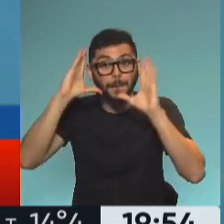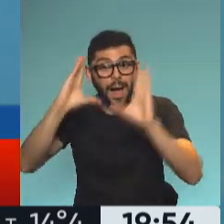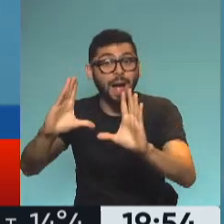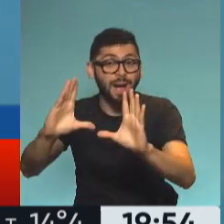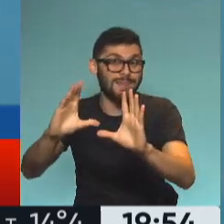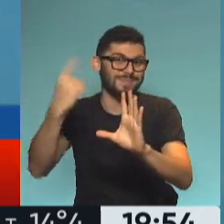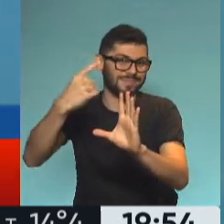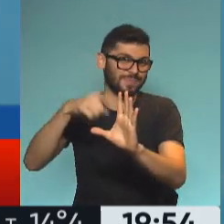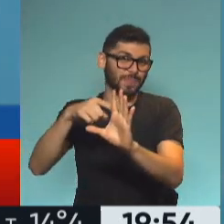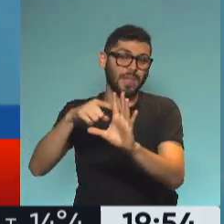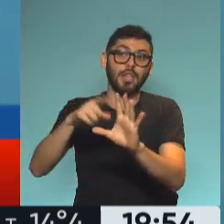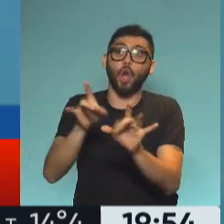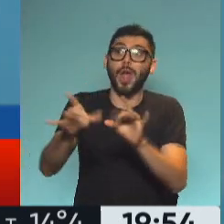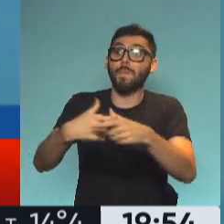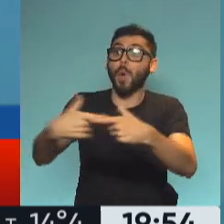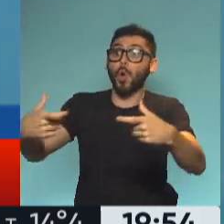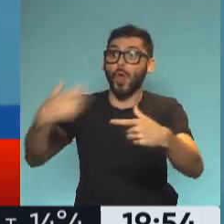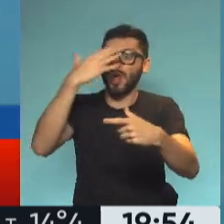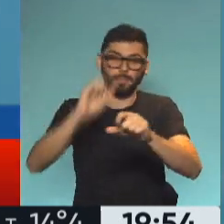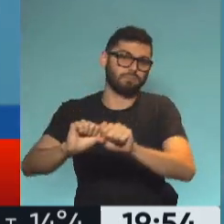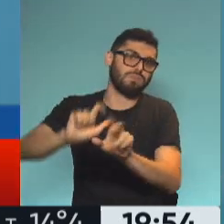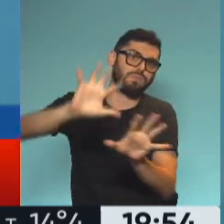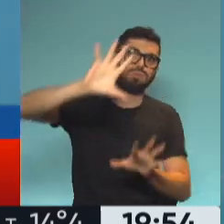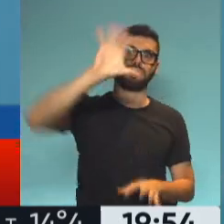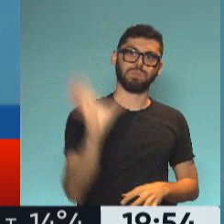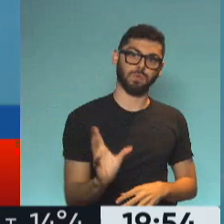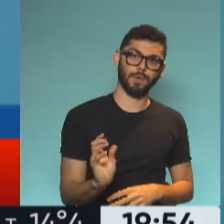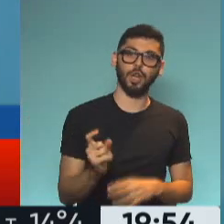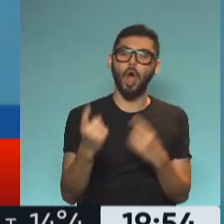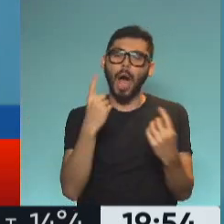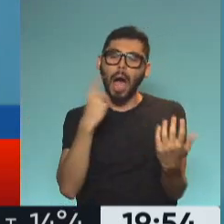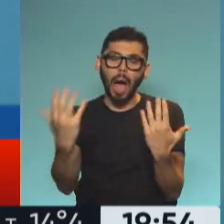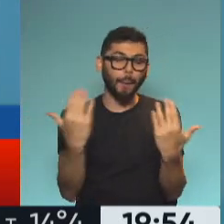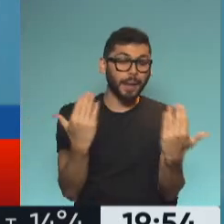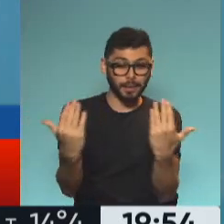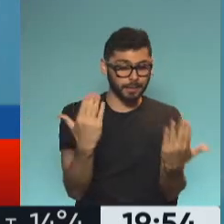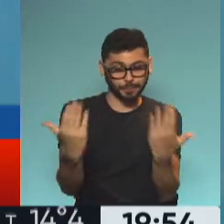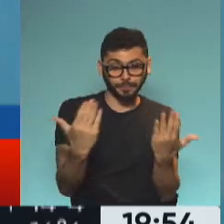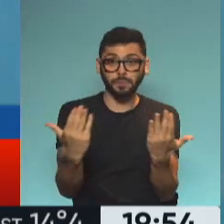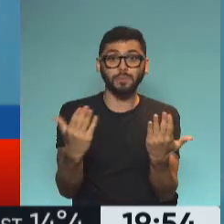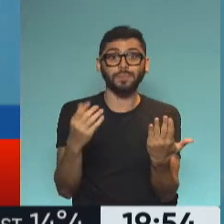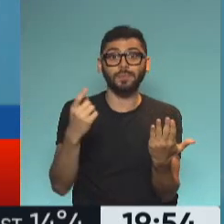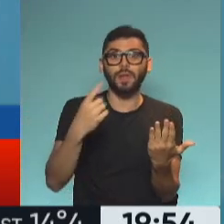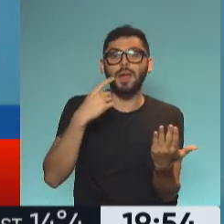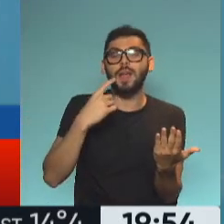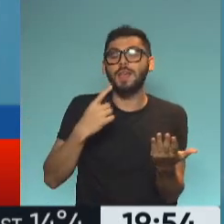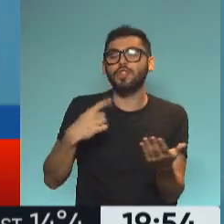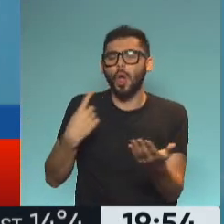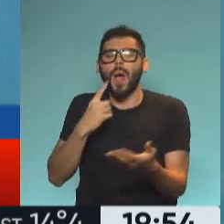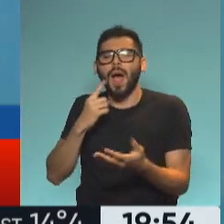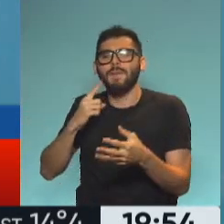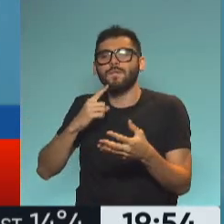Aires, el alto número de contagios, y se extendió hacia el resto. Vamos evaluando esas 2 situaciones y vamos tomando, hay varias medidas en